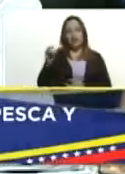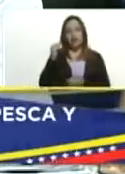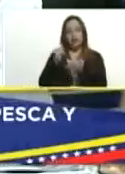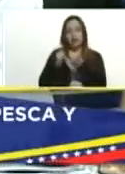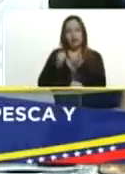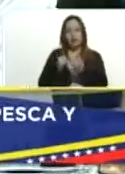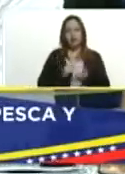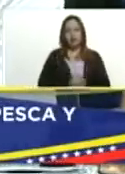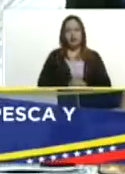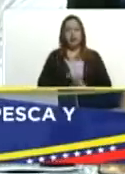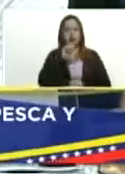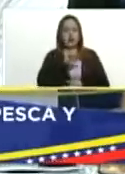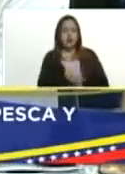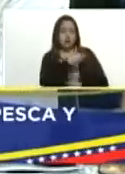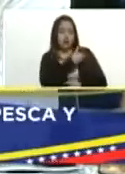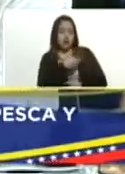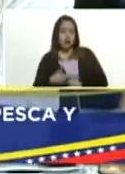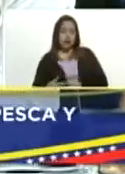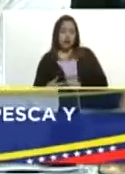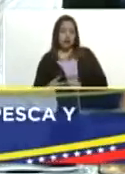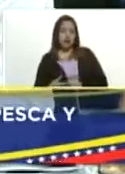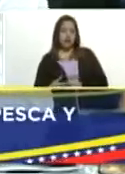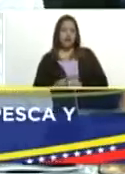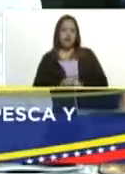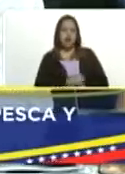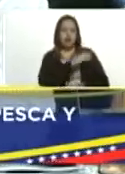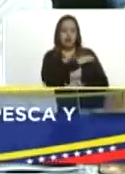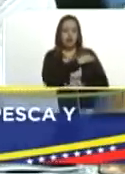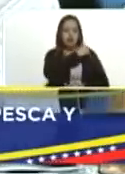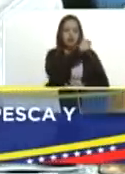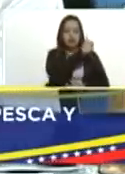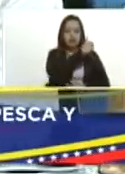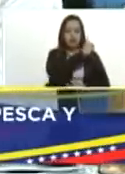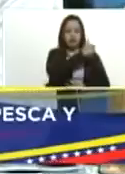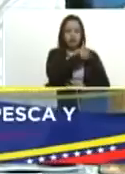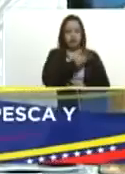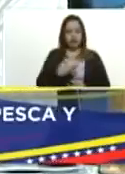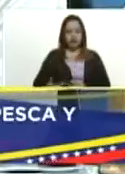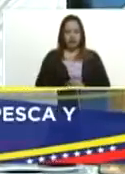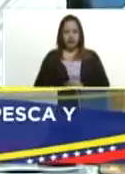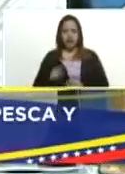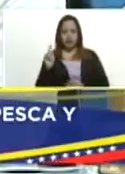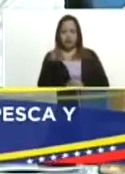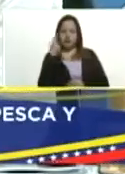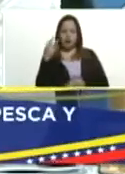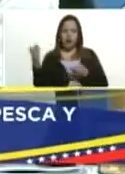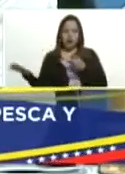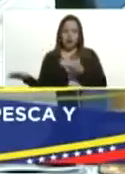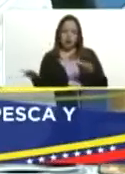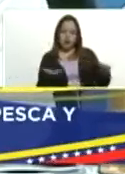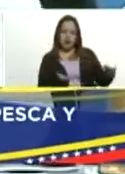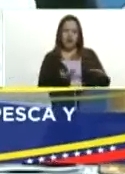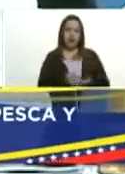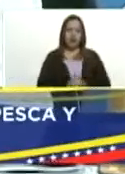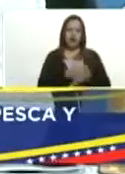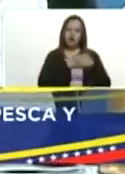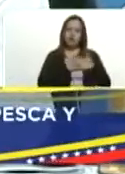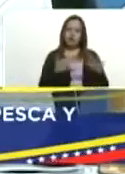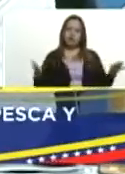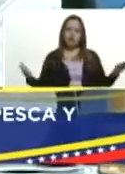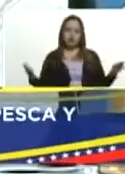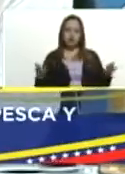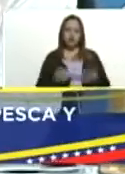Bueno, presidente, mi comandante en jefe, en primer lugar, recibirlo pues con los brazos